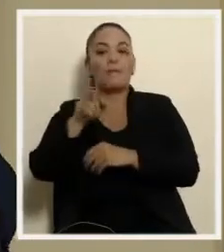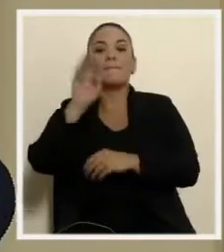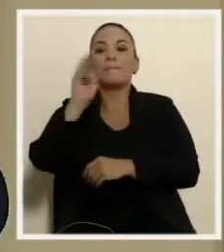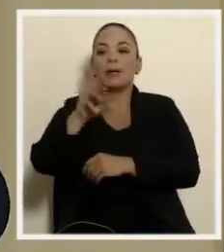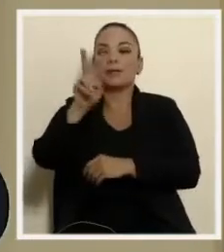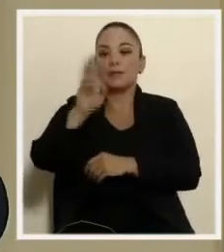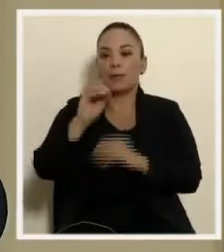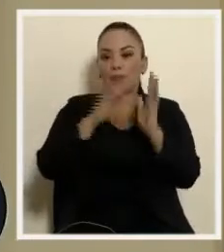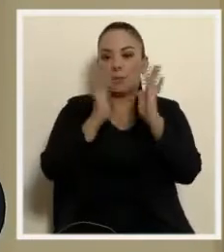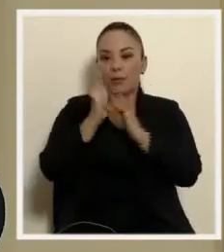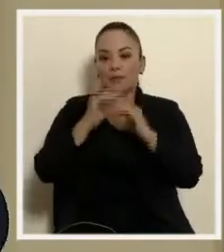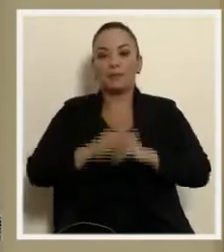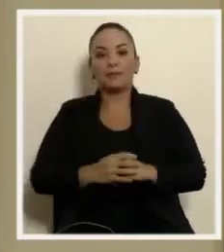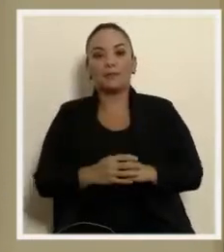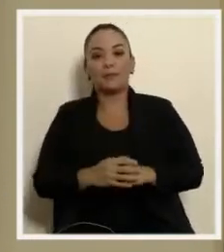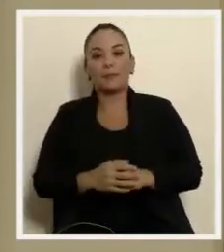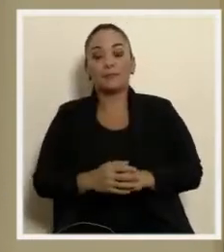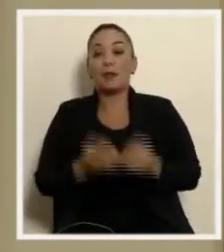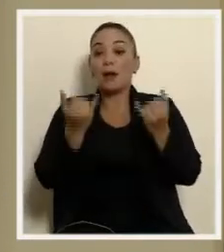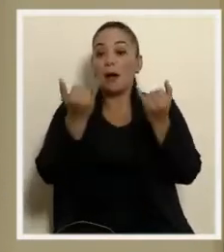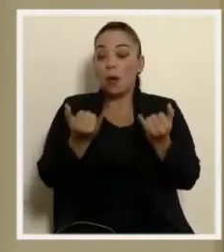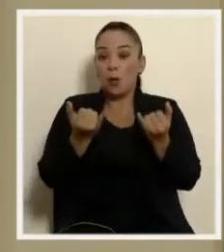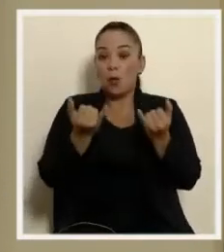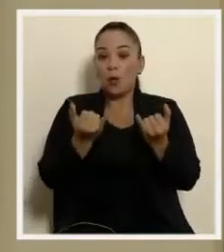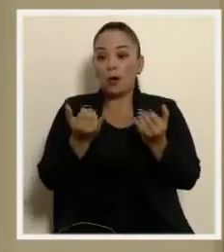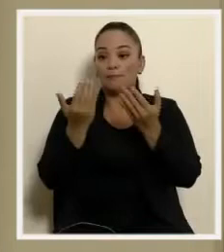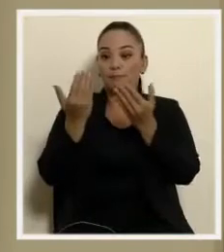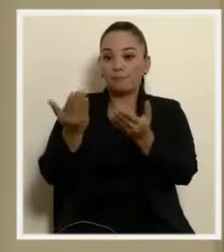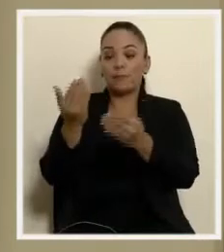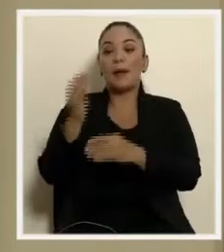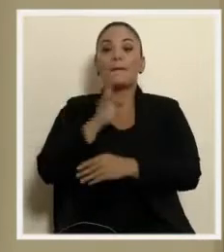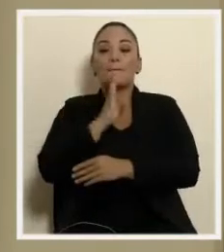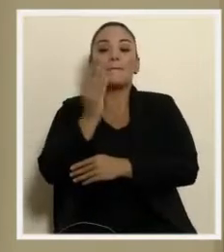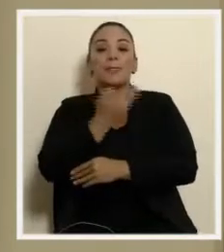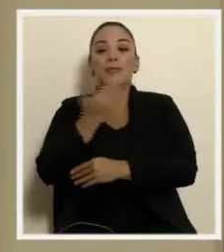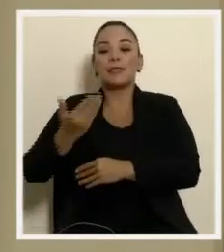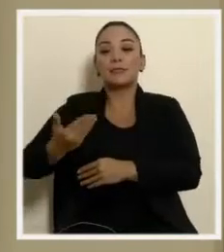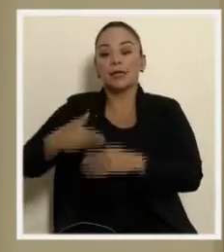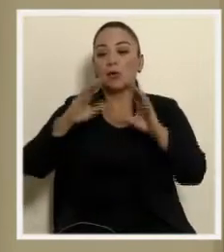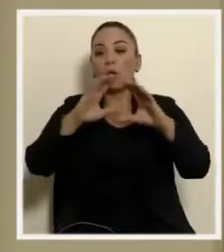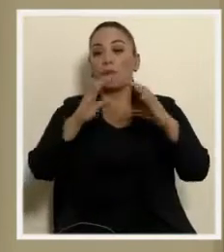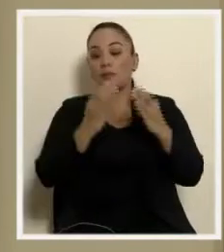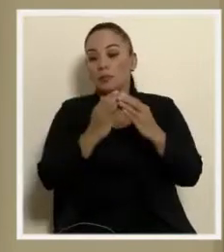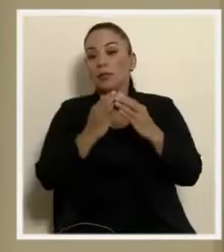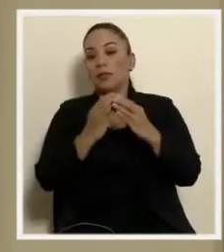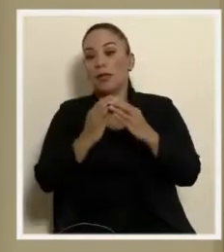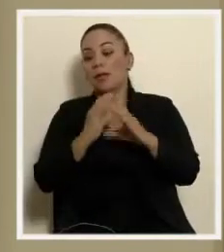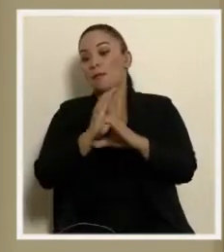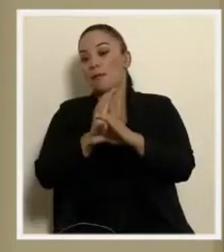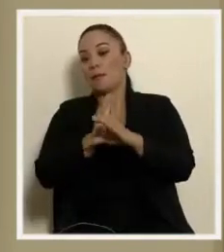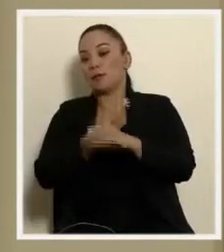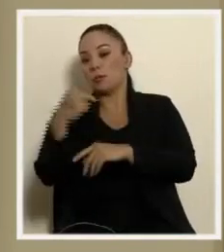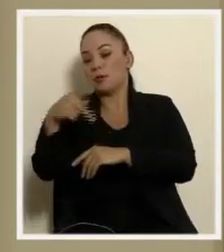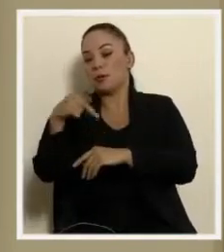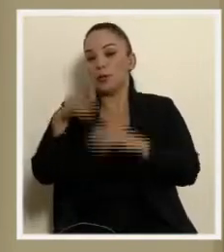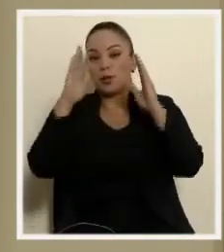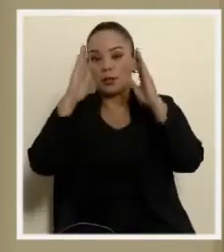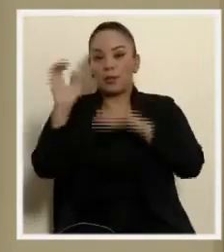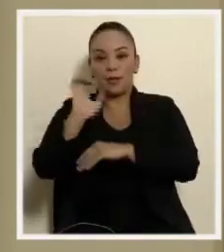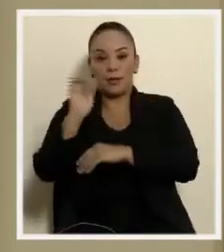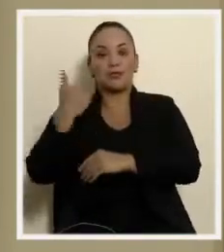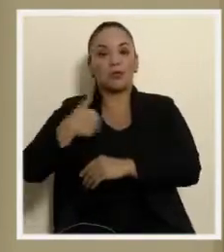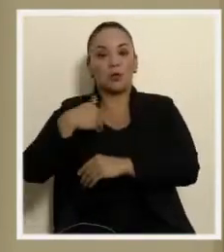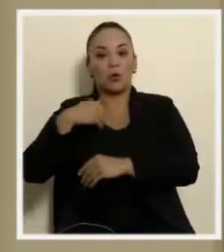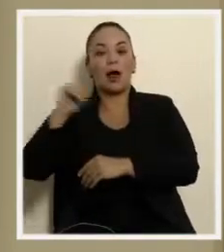20 de abril. De inmediato pasamos a escuchar al presidente de la Comisión Nacional de Prevención de Riesgos y Atención de Emergencias, el